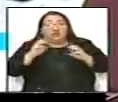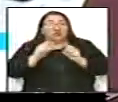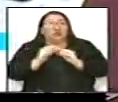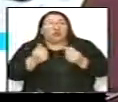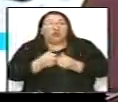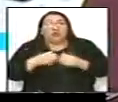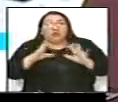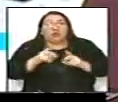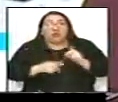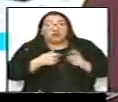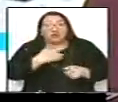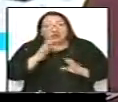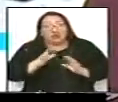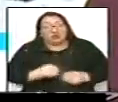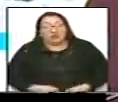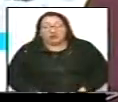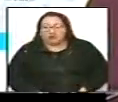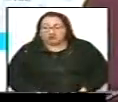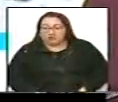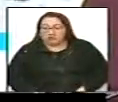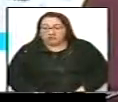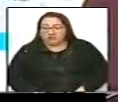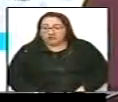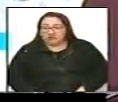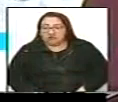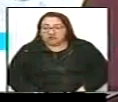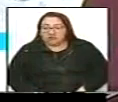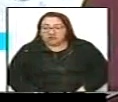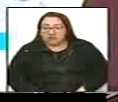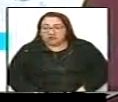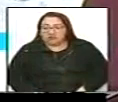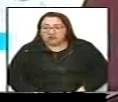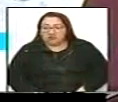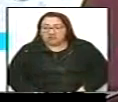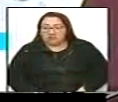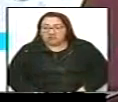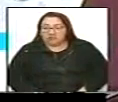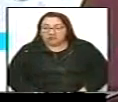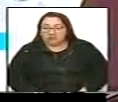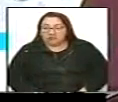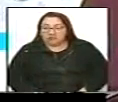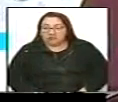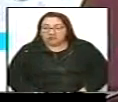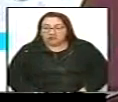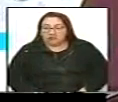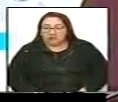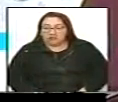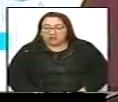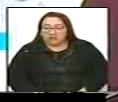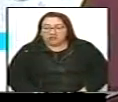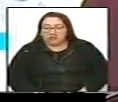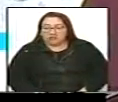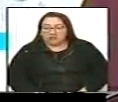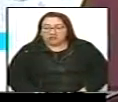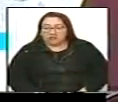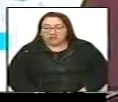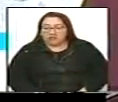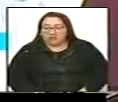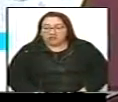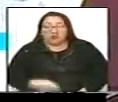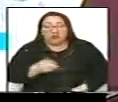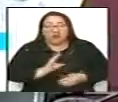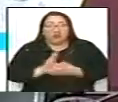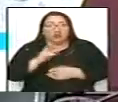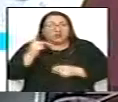bancada, pero si alguna se siente aludida, ya no es mi problema, ¿no? Pues, señor presidente, y evitando también